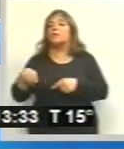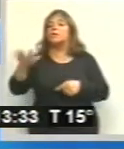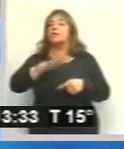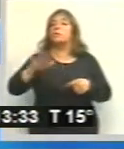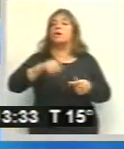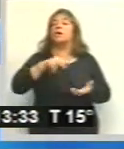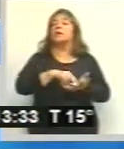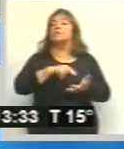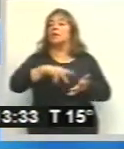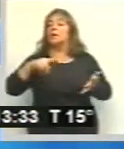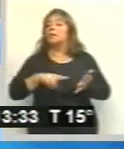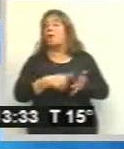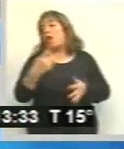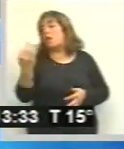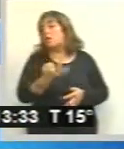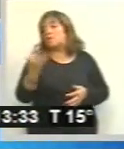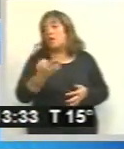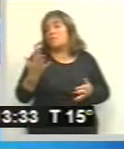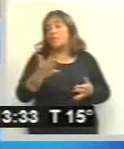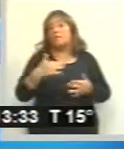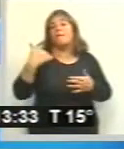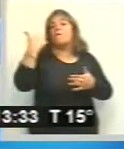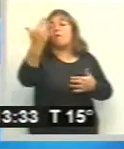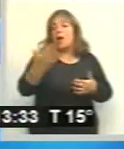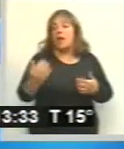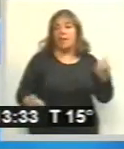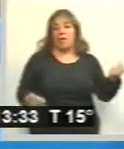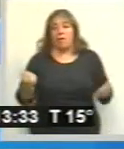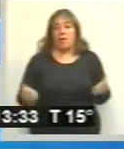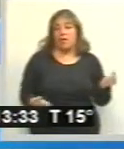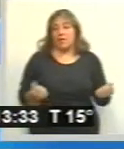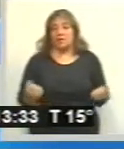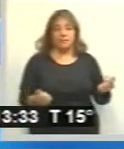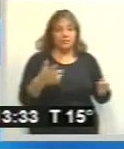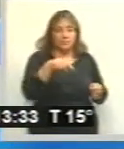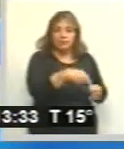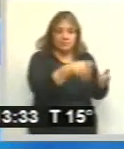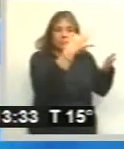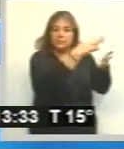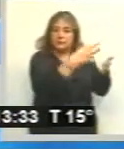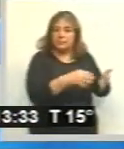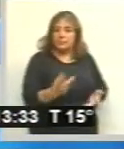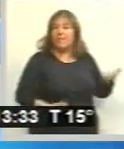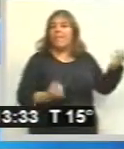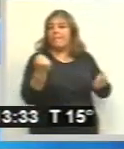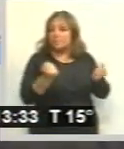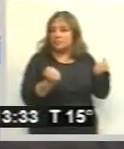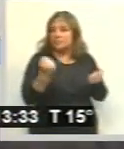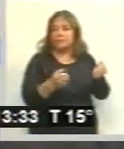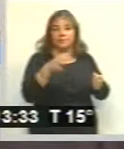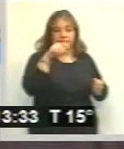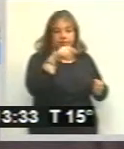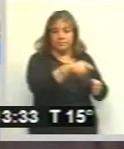ciudad, especialmente en las afueras de los locales bailables. En uno de estos controles vehiculares, personal de esta